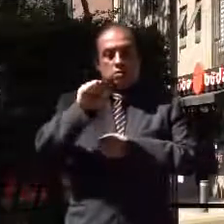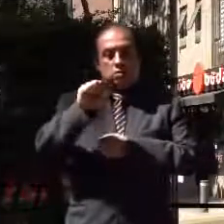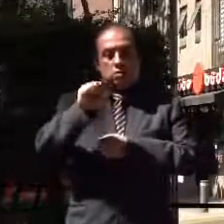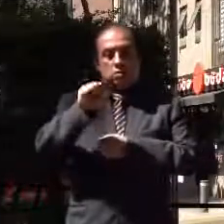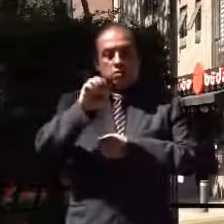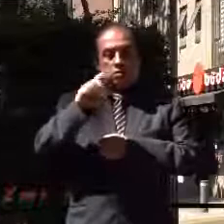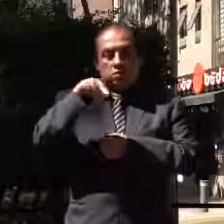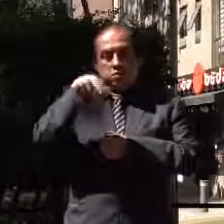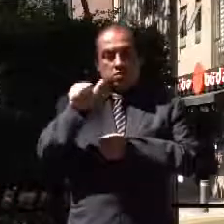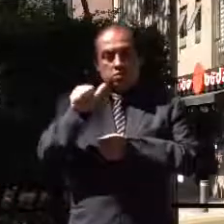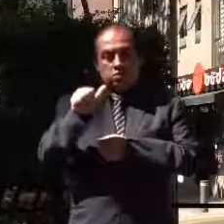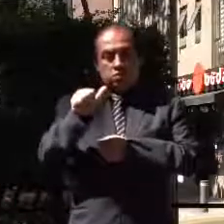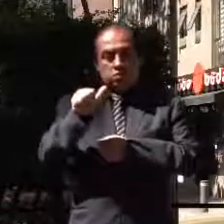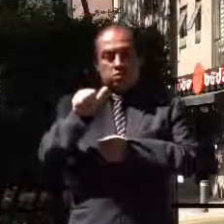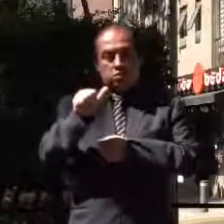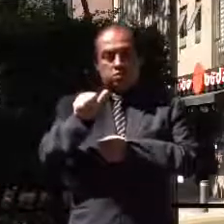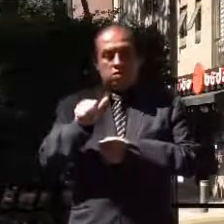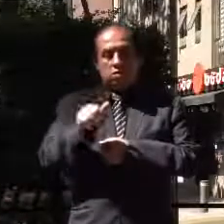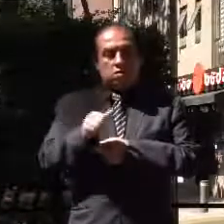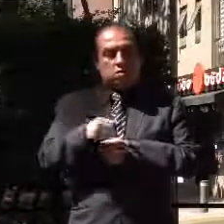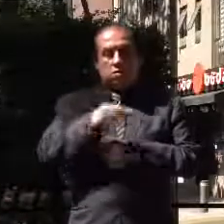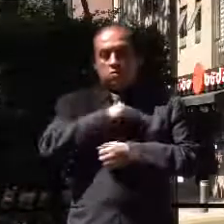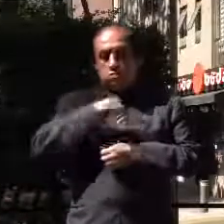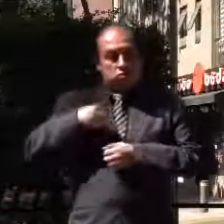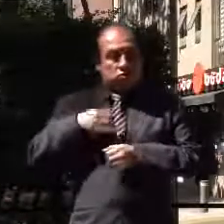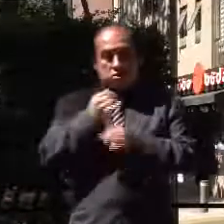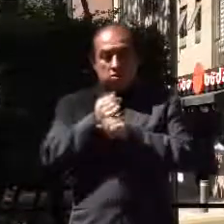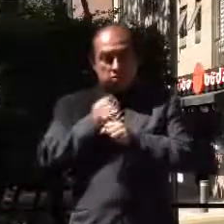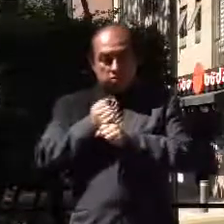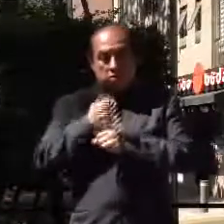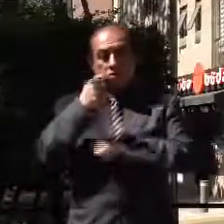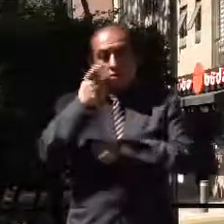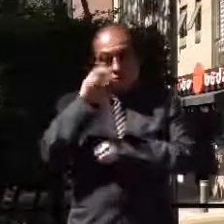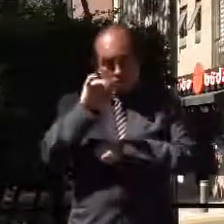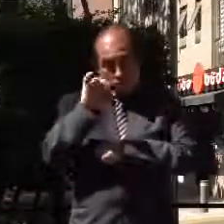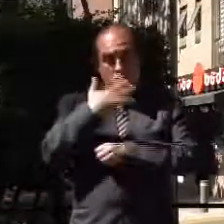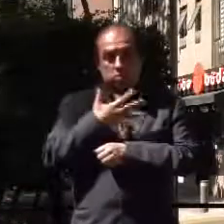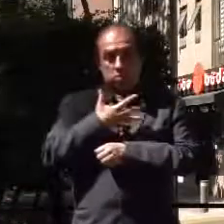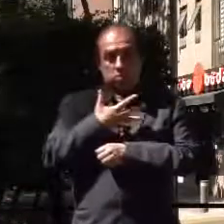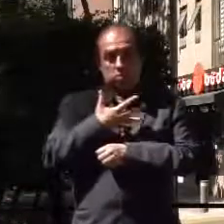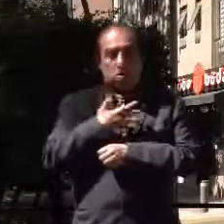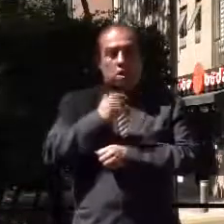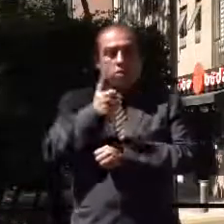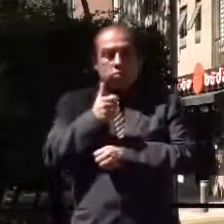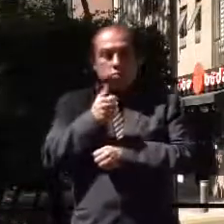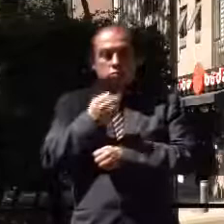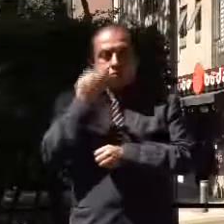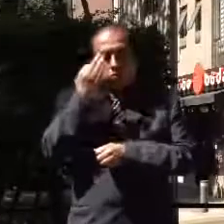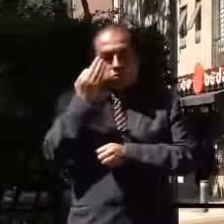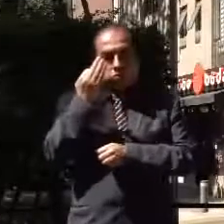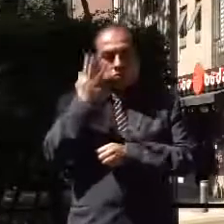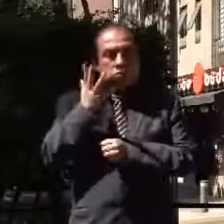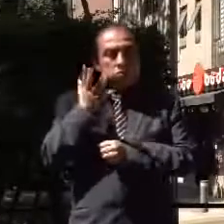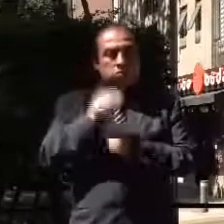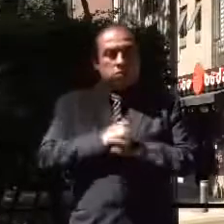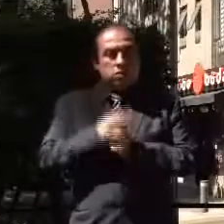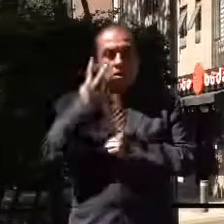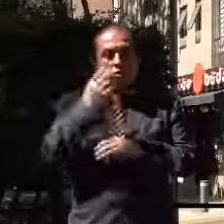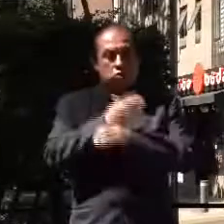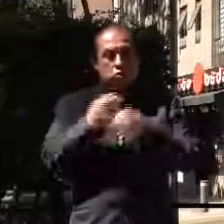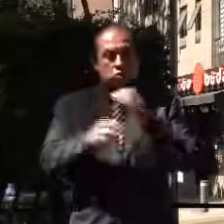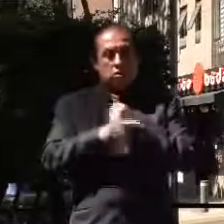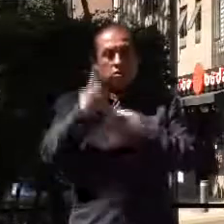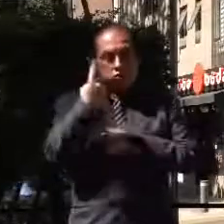corresponde esa investigación. Lo que sí hay, pues hace poco, hay 2 cosas. Una,